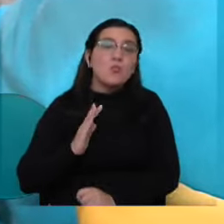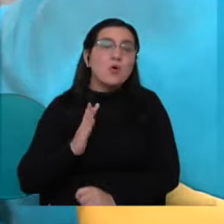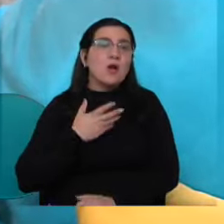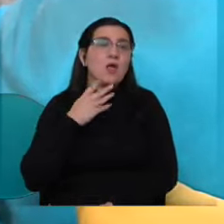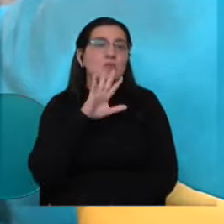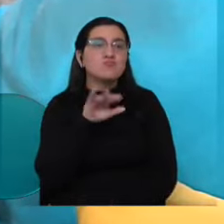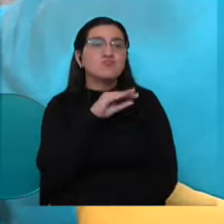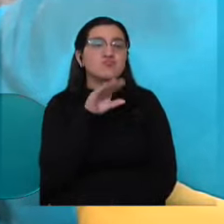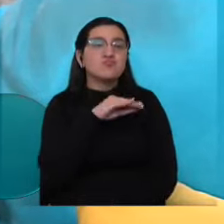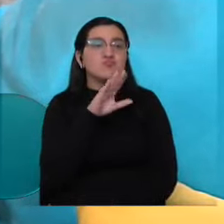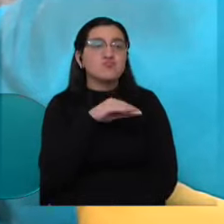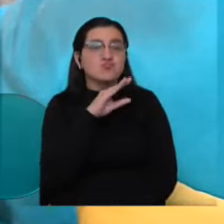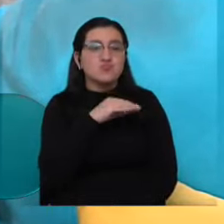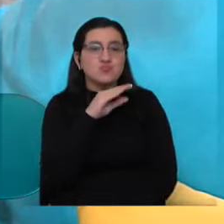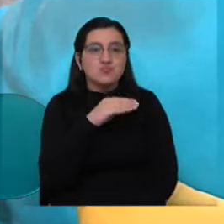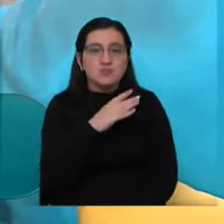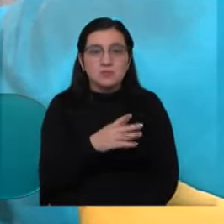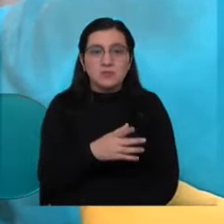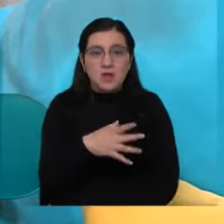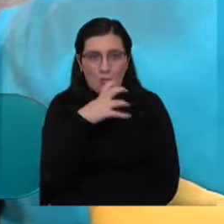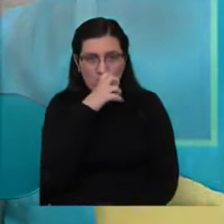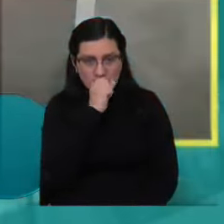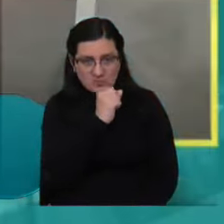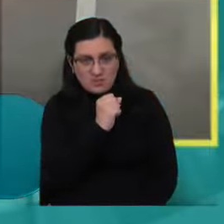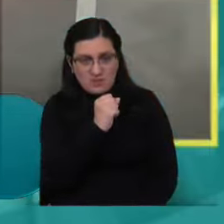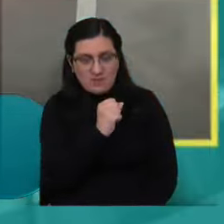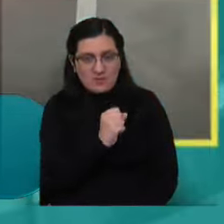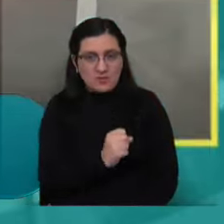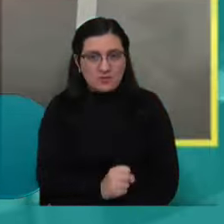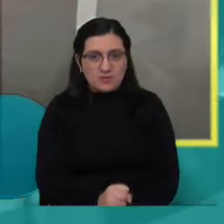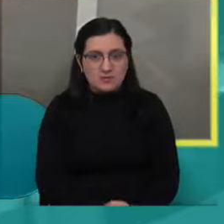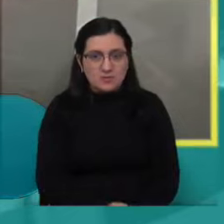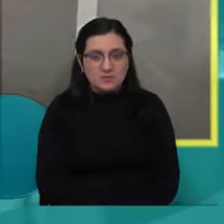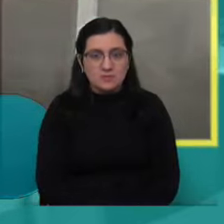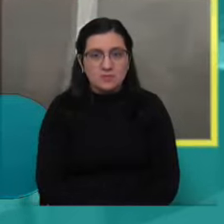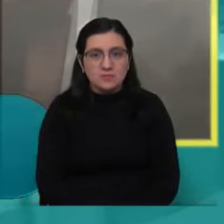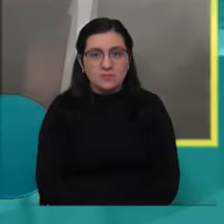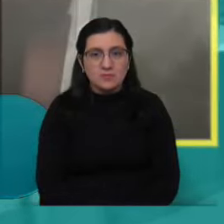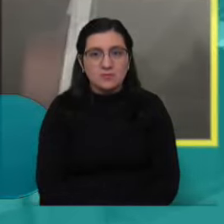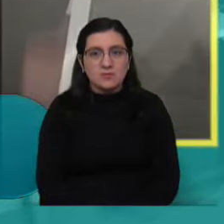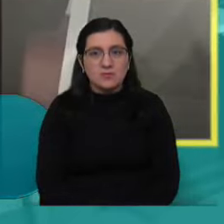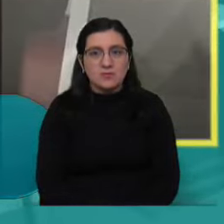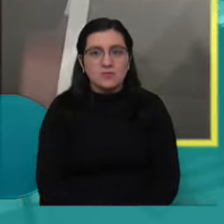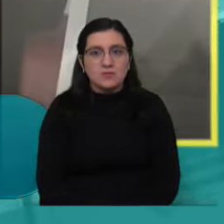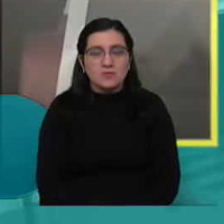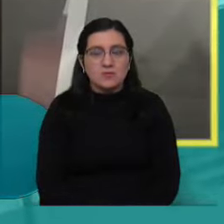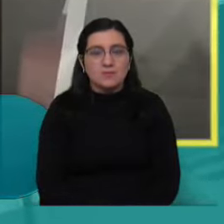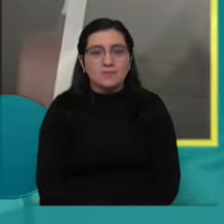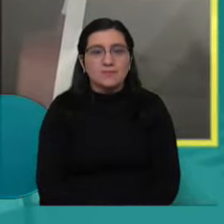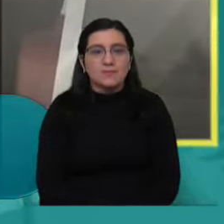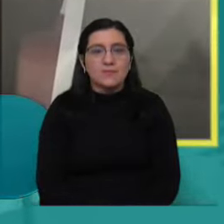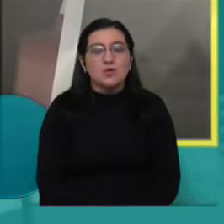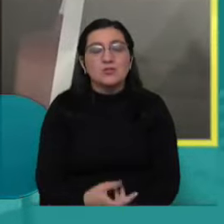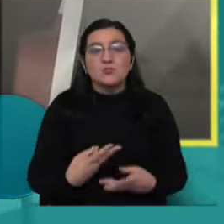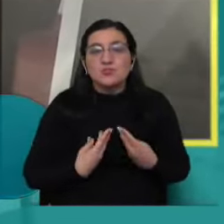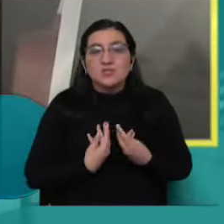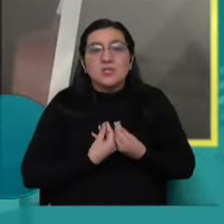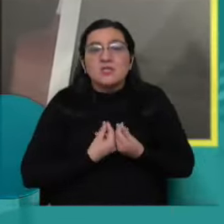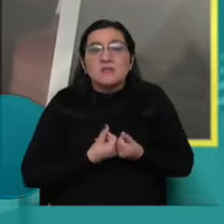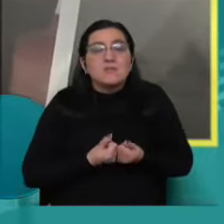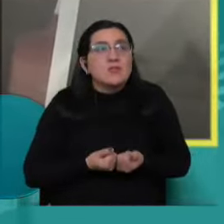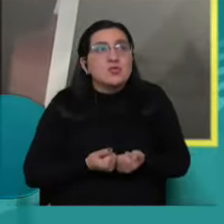podía este aguantar entre comillas lo que es determinado este sentimiento o